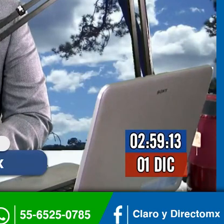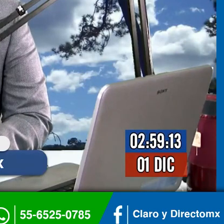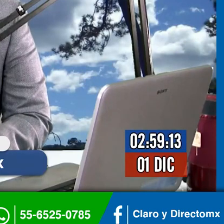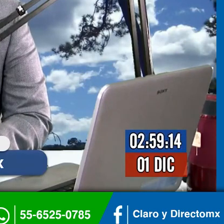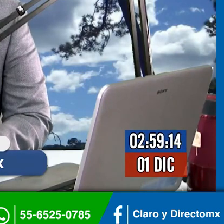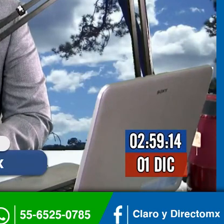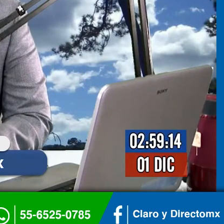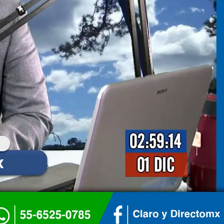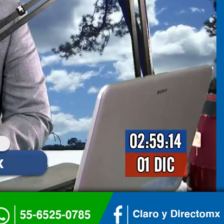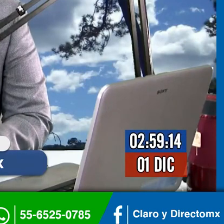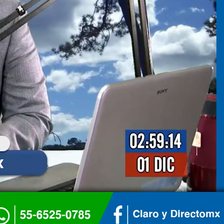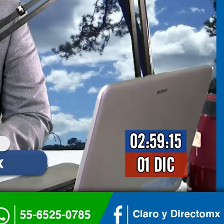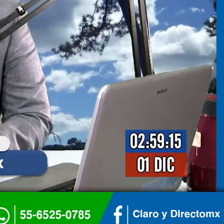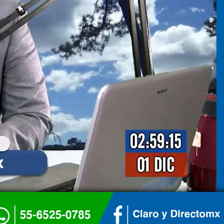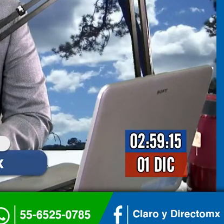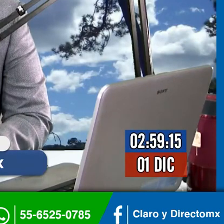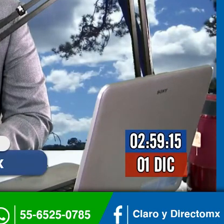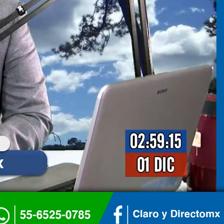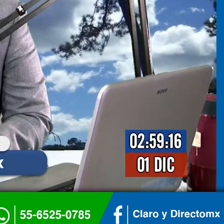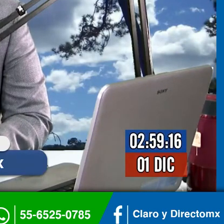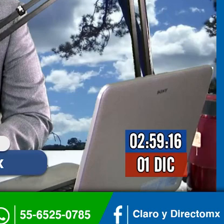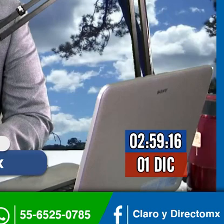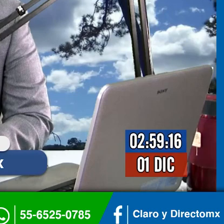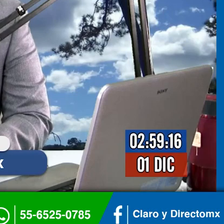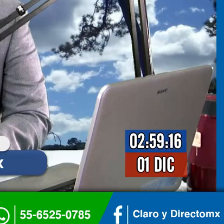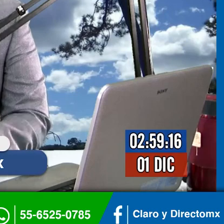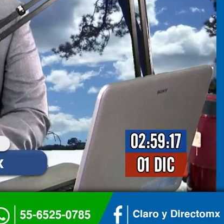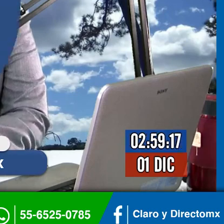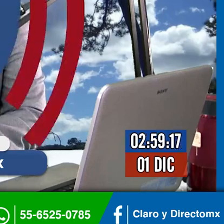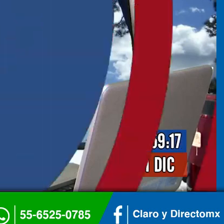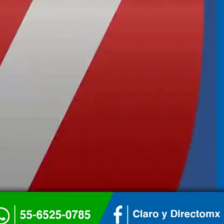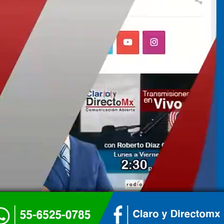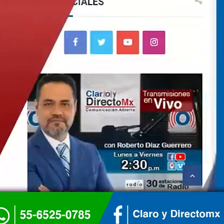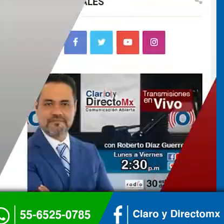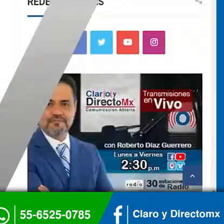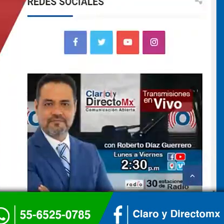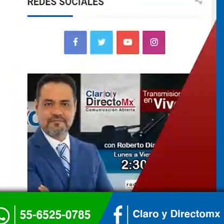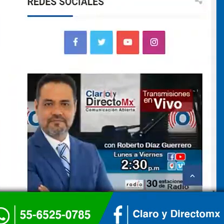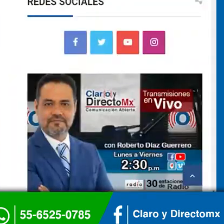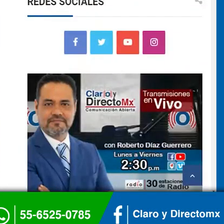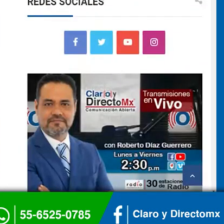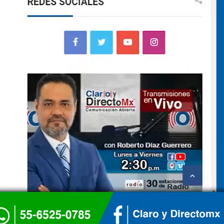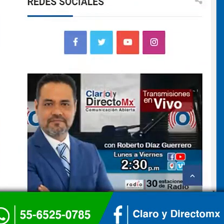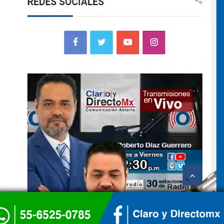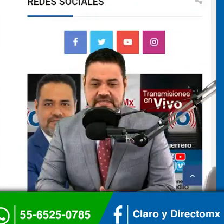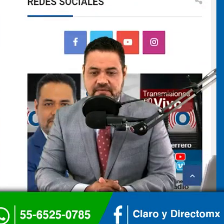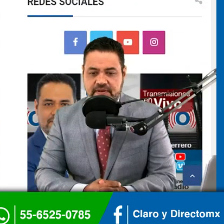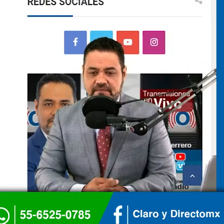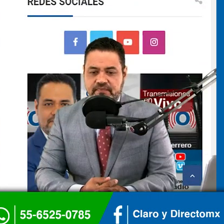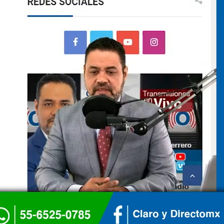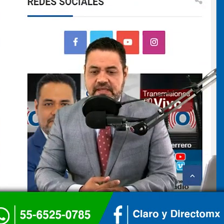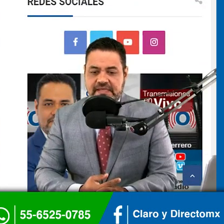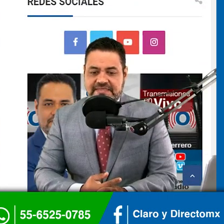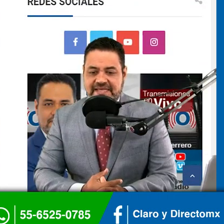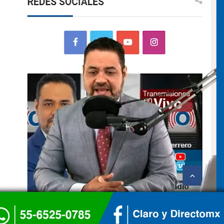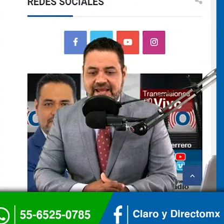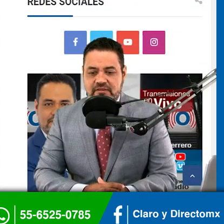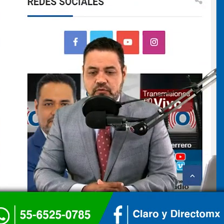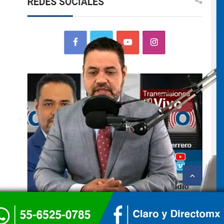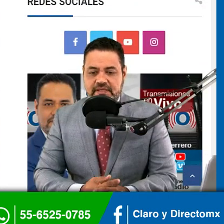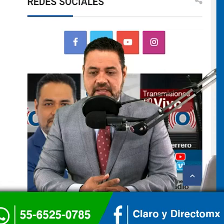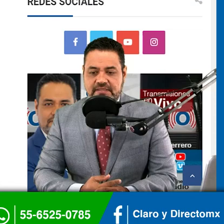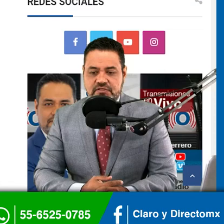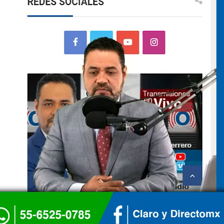se cumplió lo que comprometió el presidente de lópez obrador bueno lo que se informó es que a partir de hoy 1 de diciembre será